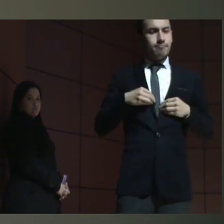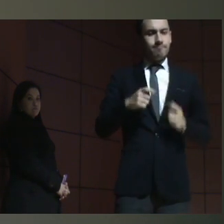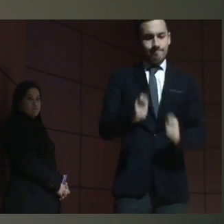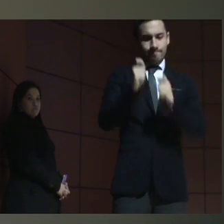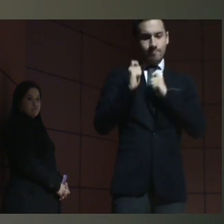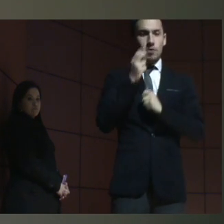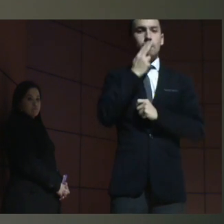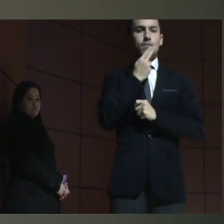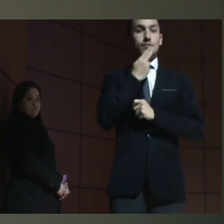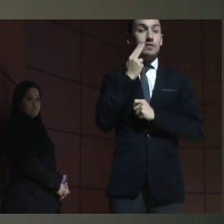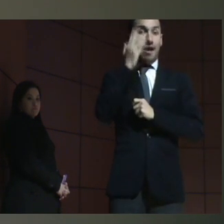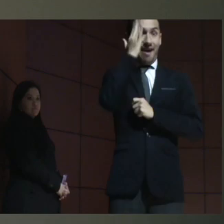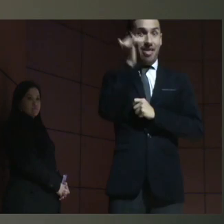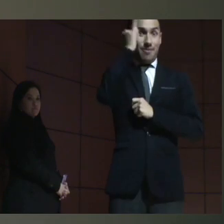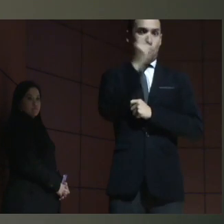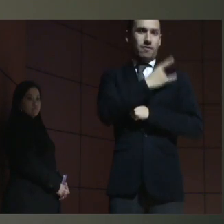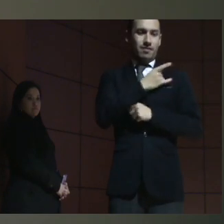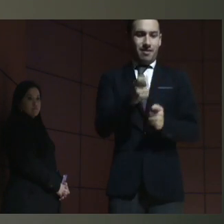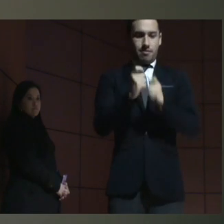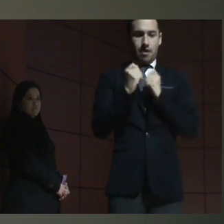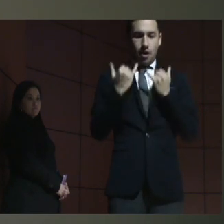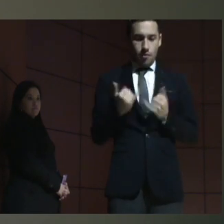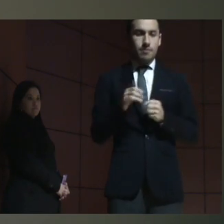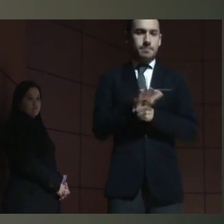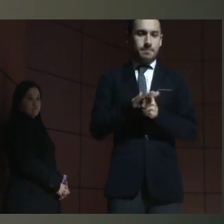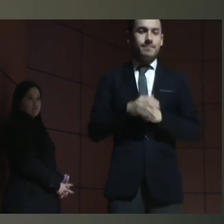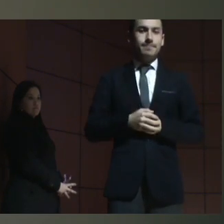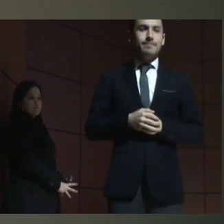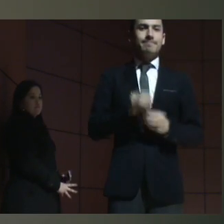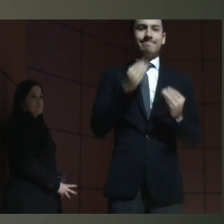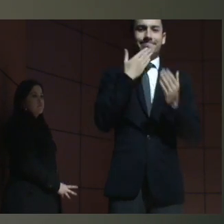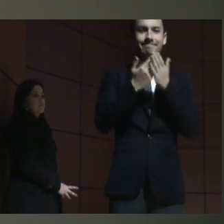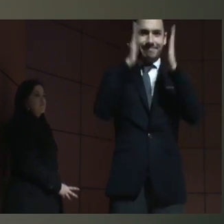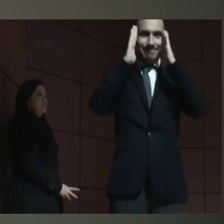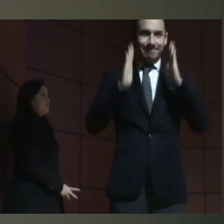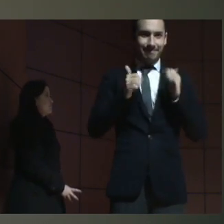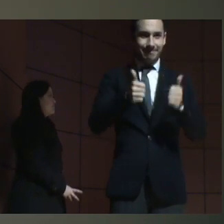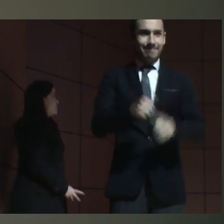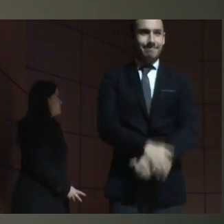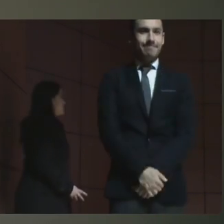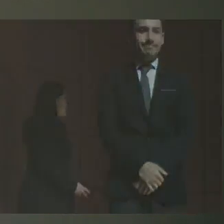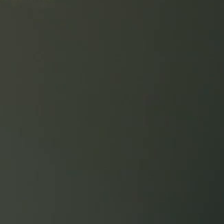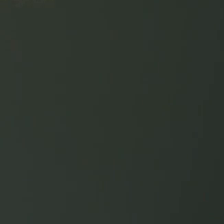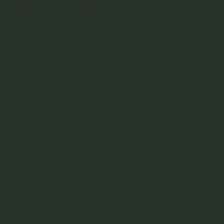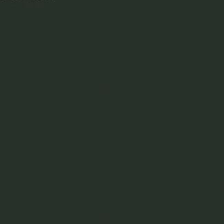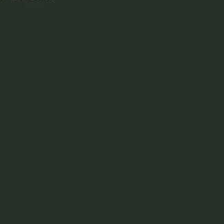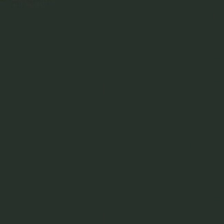entrega como responsabilidad en estos momentos muchísimas gracias por su atención